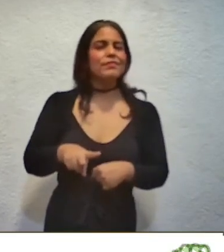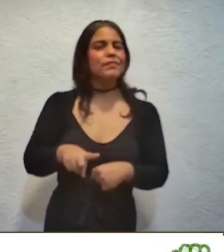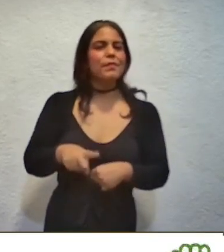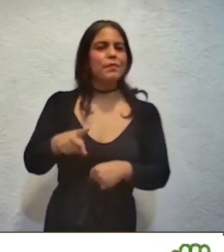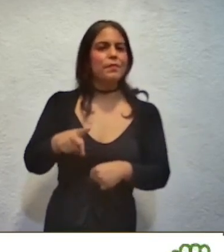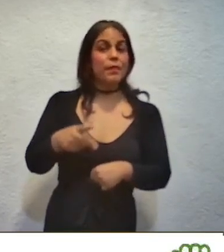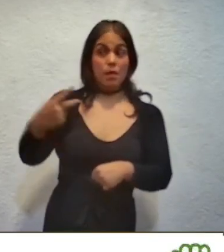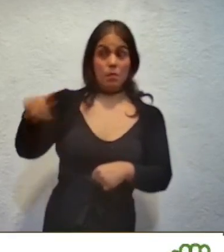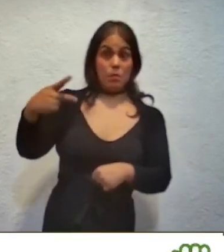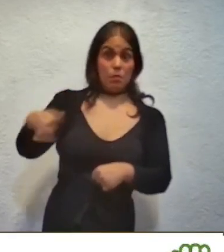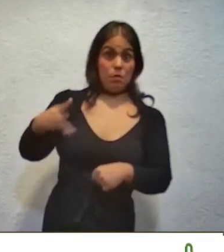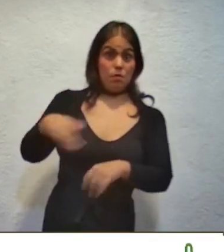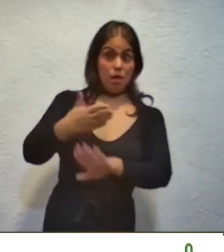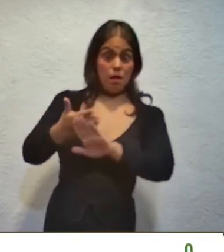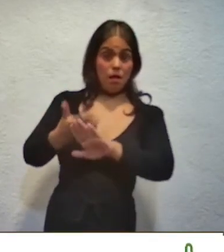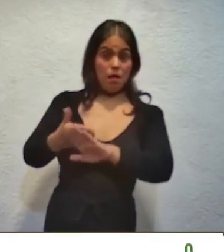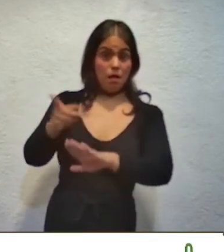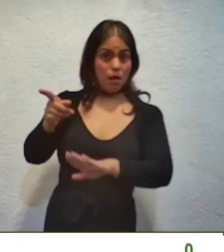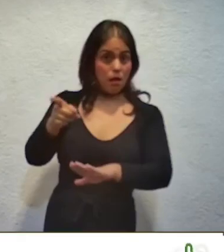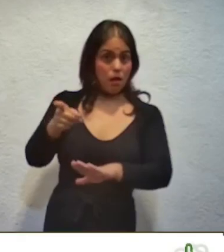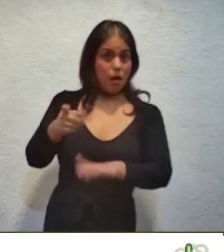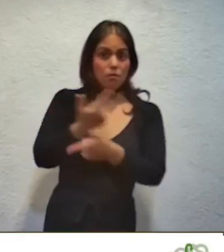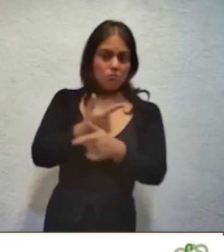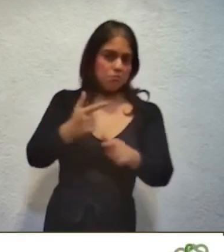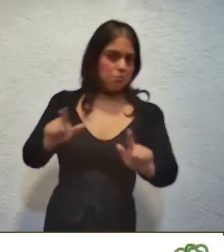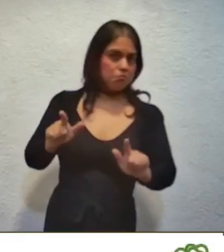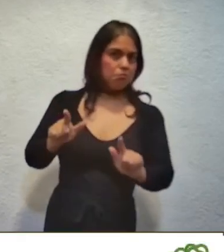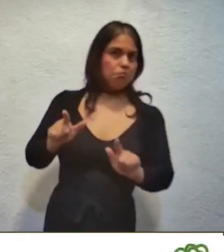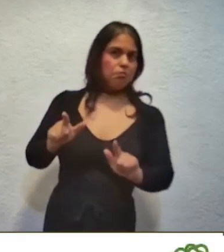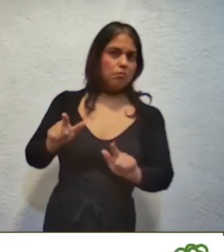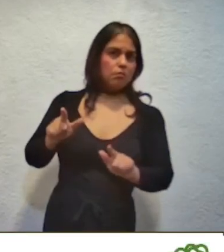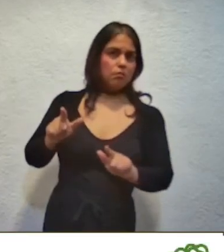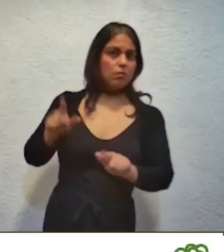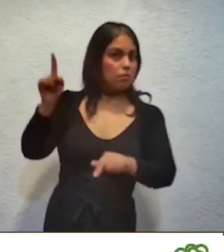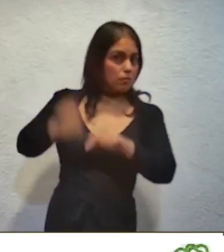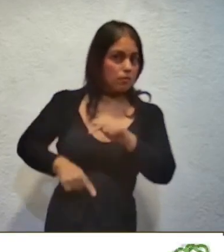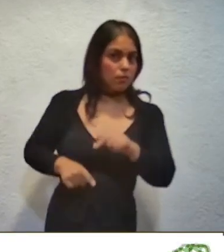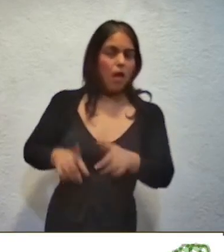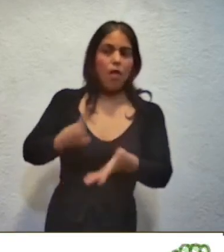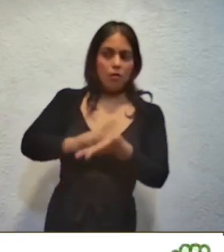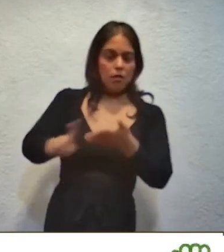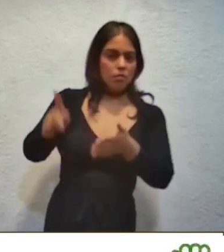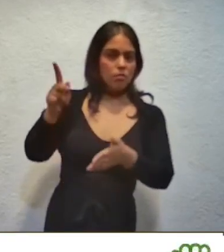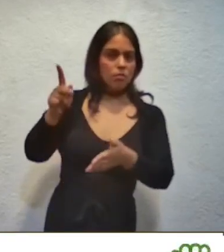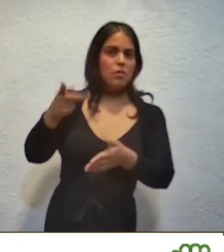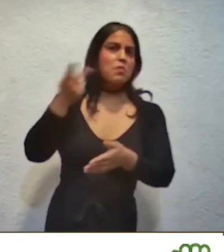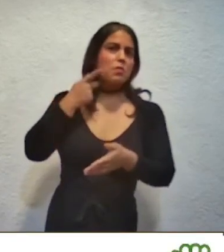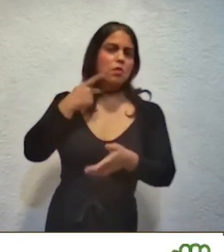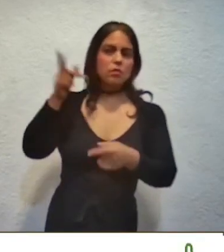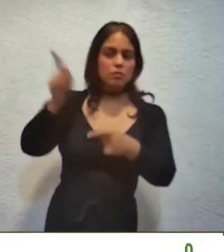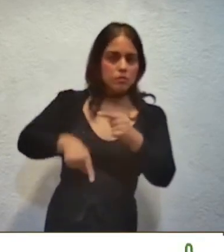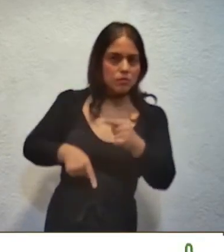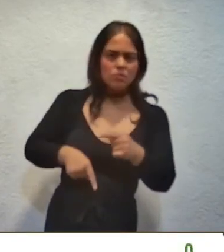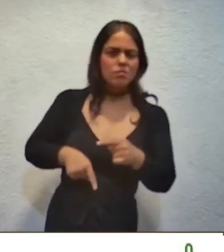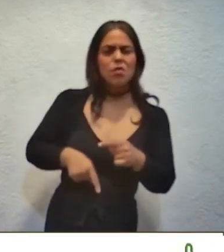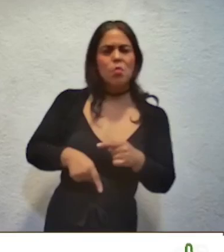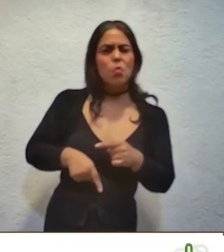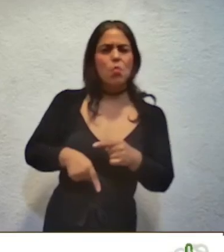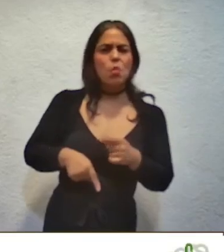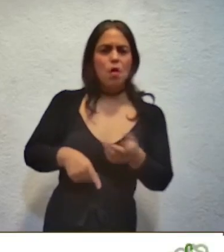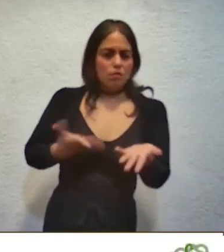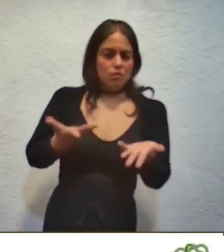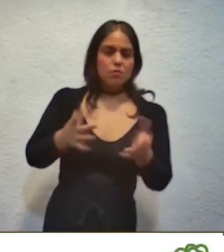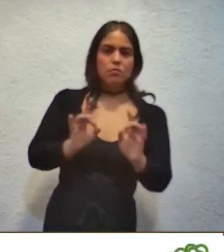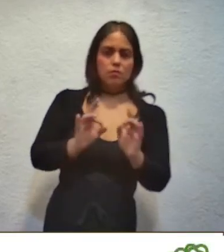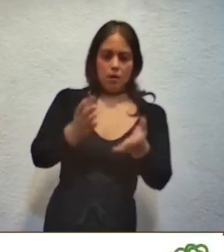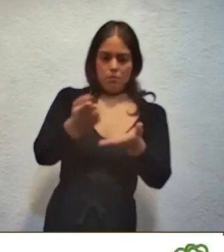la integridad, la vida y la libertad de la promovente, así como sus derechos político-electorales, al no estar evidenciados los